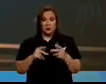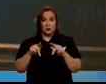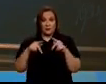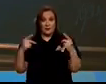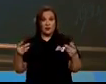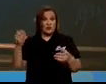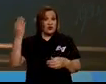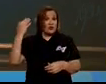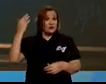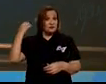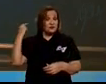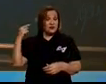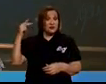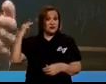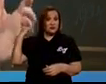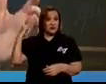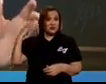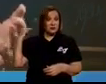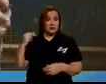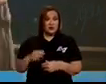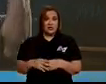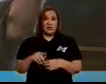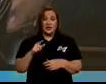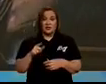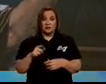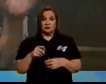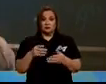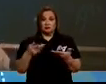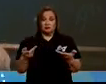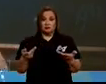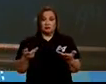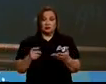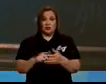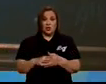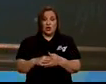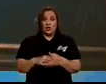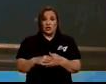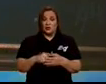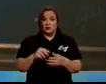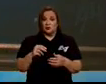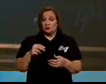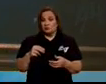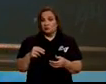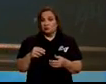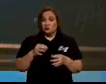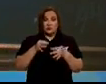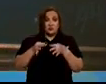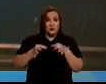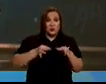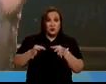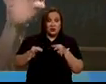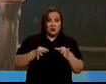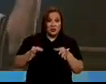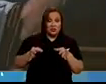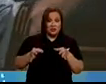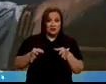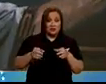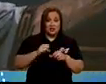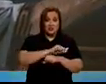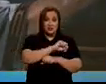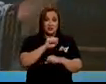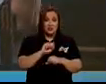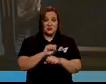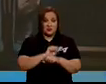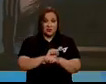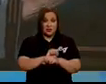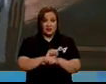Ella planteaba noticias locales, se casó fulana con fulano, se bautizó el niño tal, hubo un